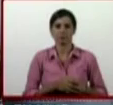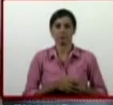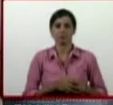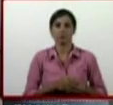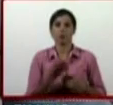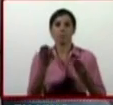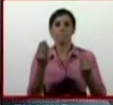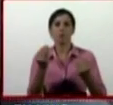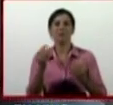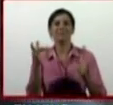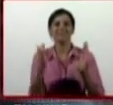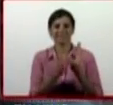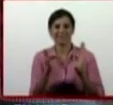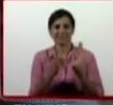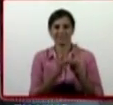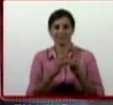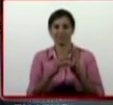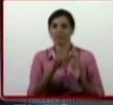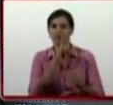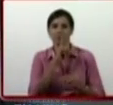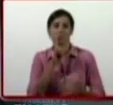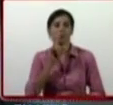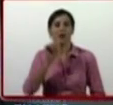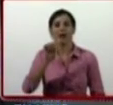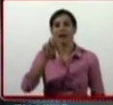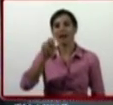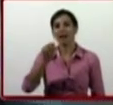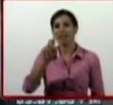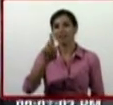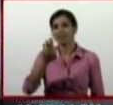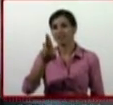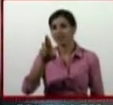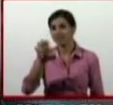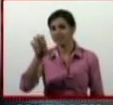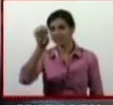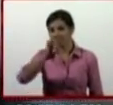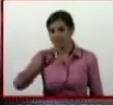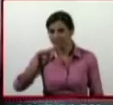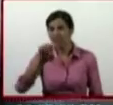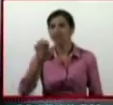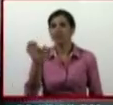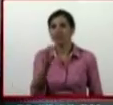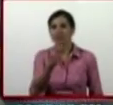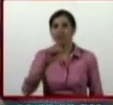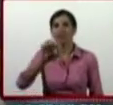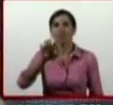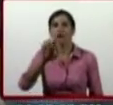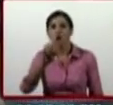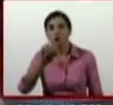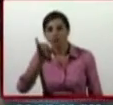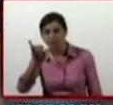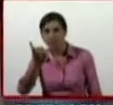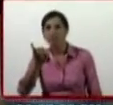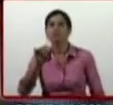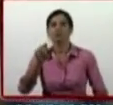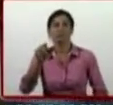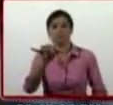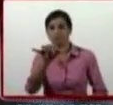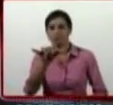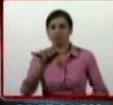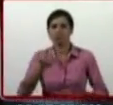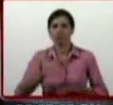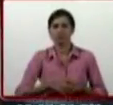Politécnica Territorial Andrés Eloy Blanco, una universidad que está, bueno,